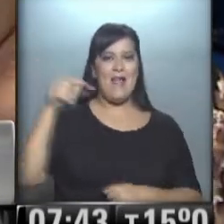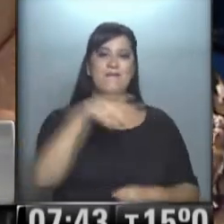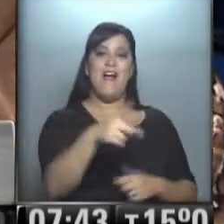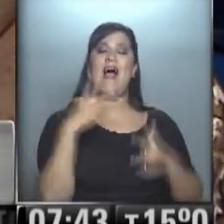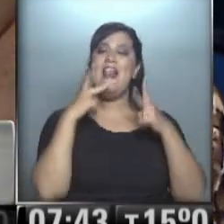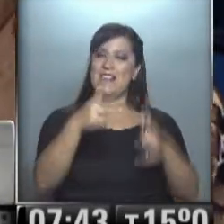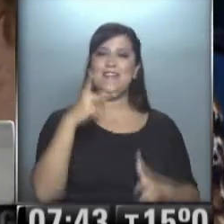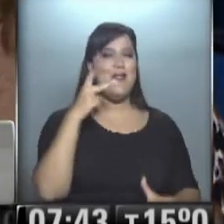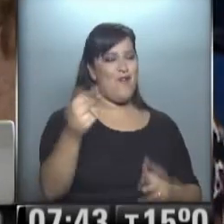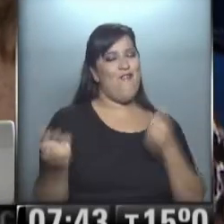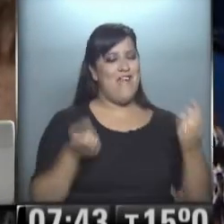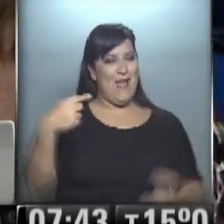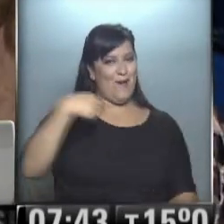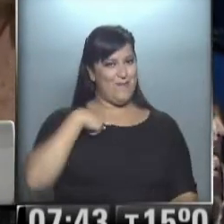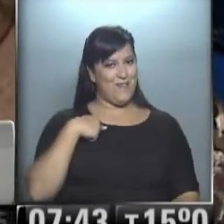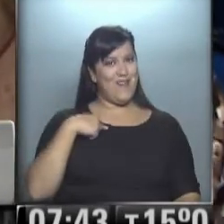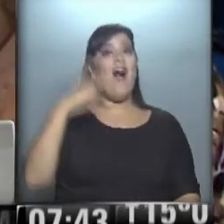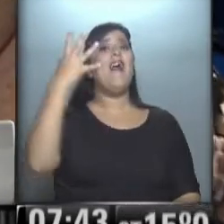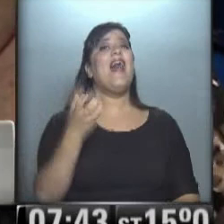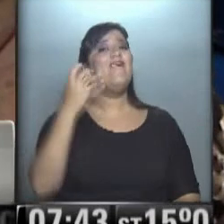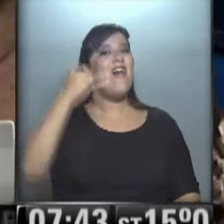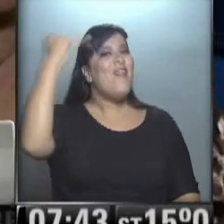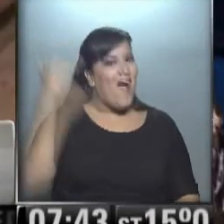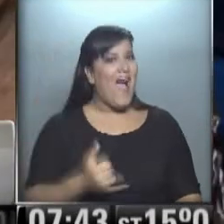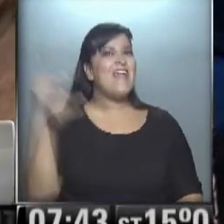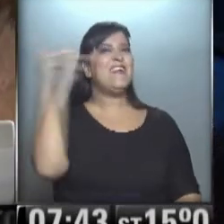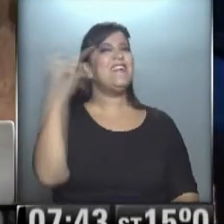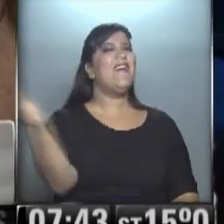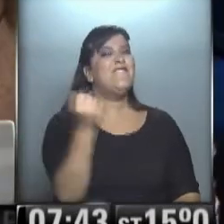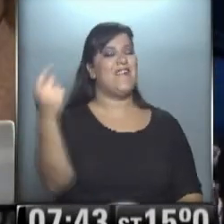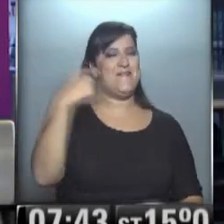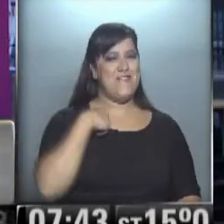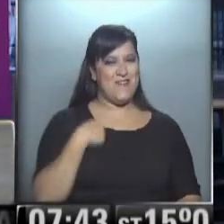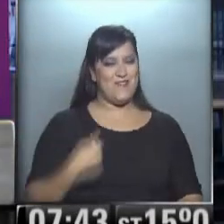y él le dice, no, baila conmigo. Está grabado eso, lo pueden ver.